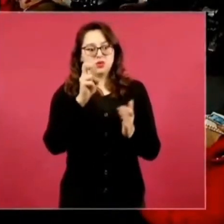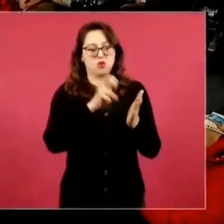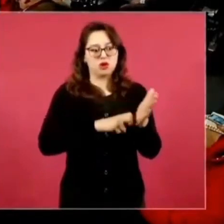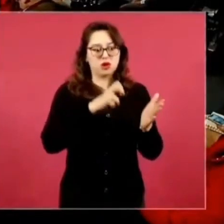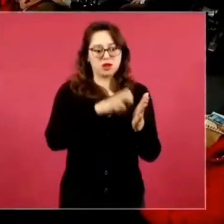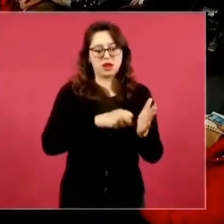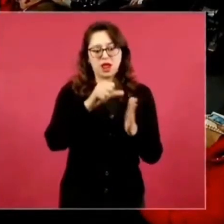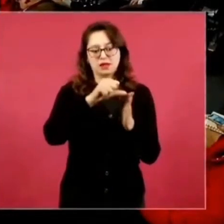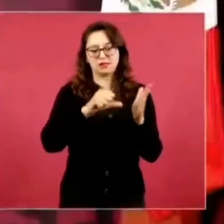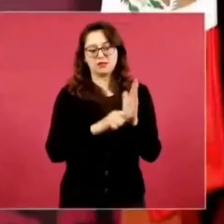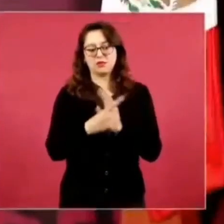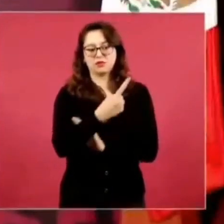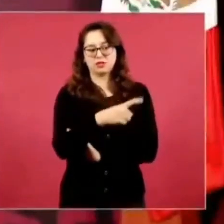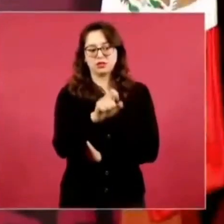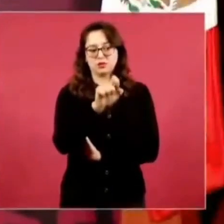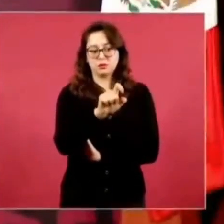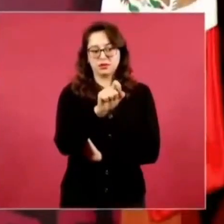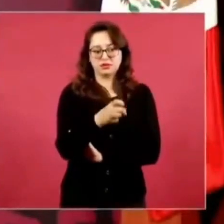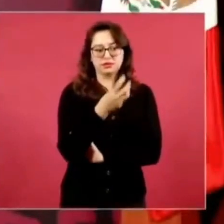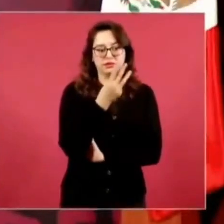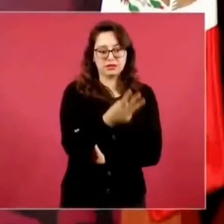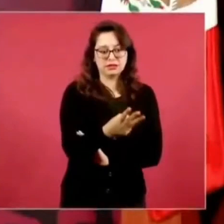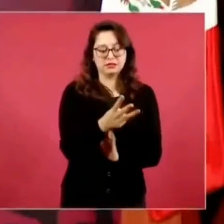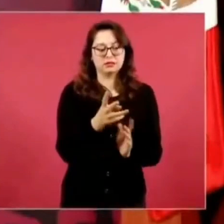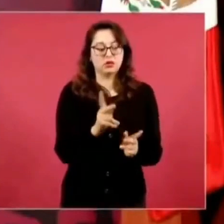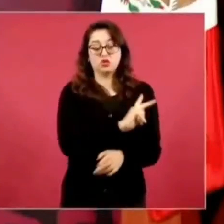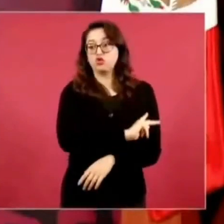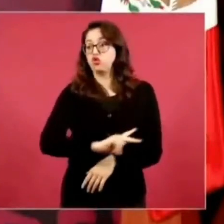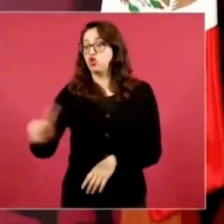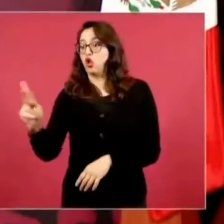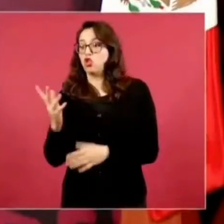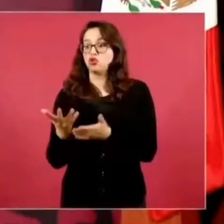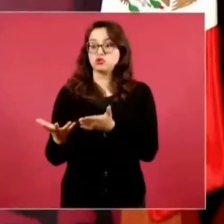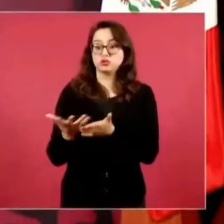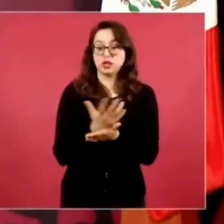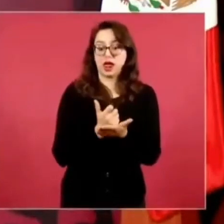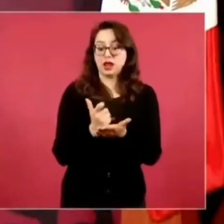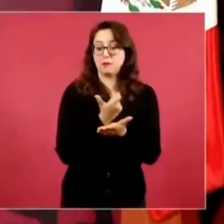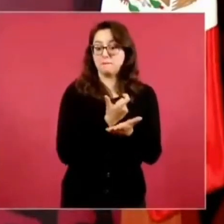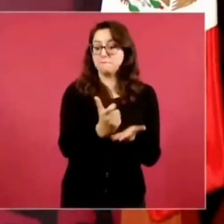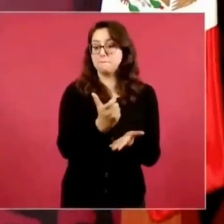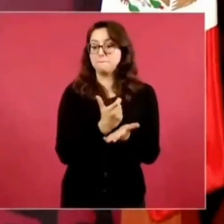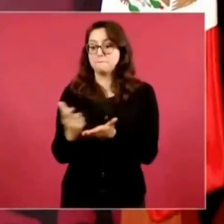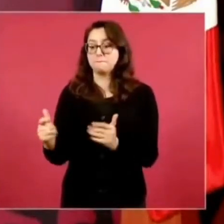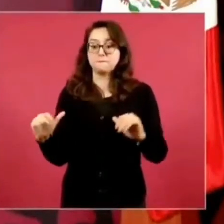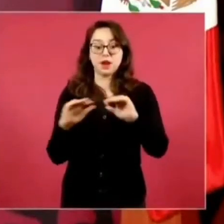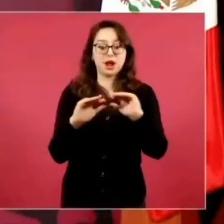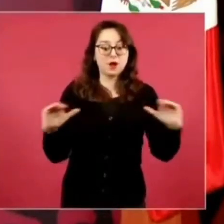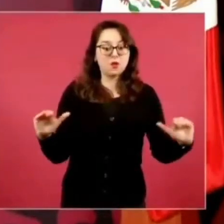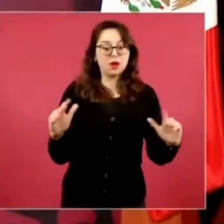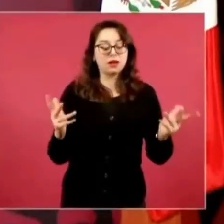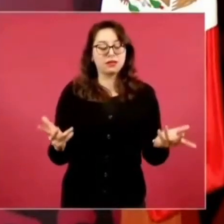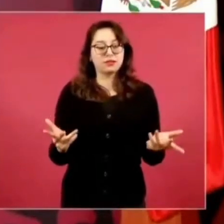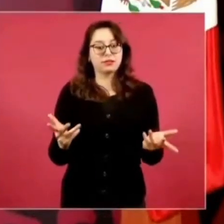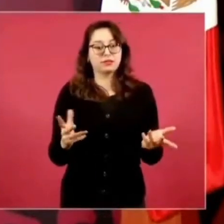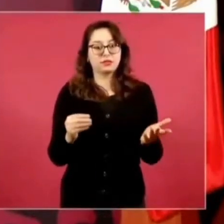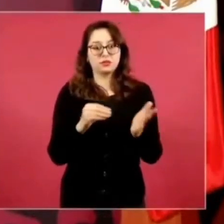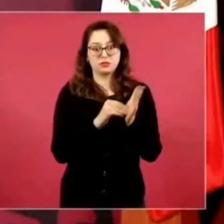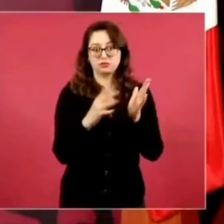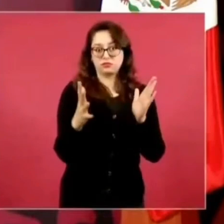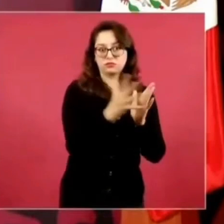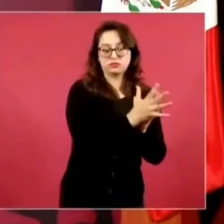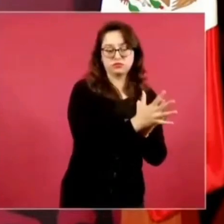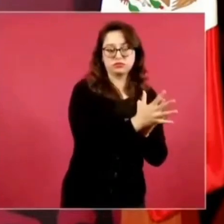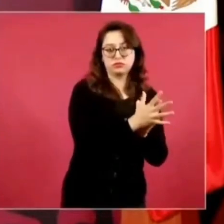pero se tiene que cumplir. Y ya nos ha significado esto que estamos llevando a